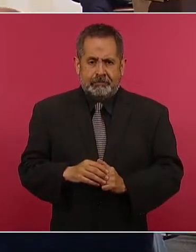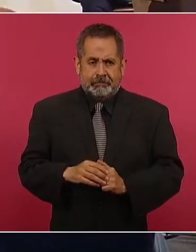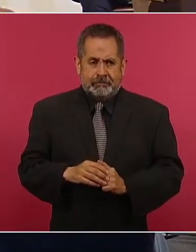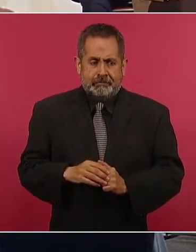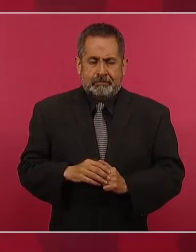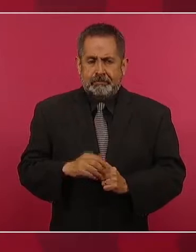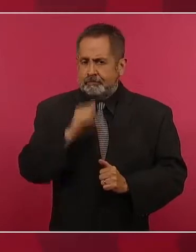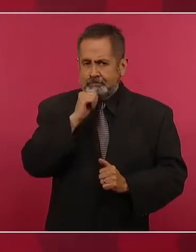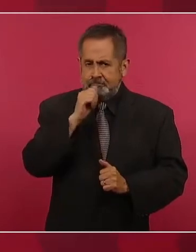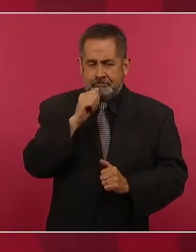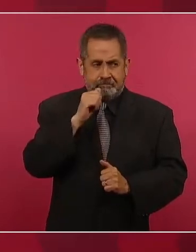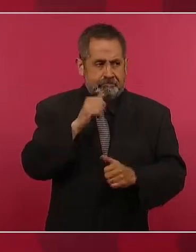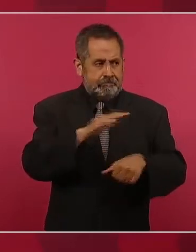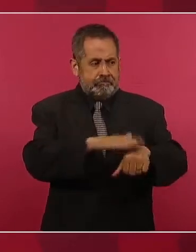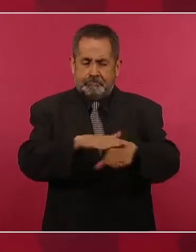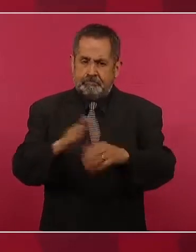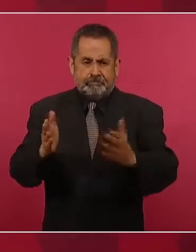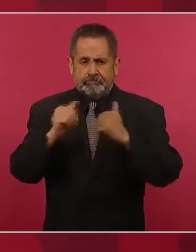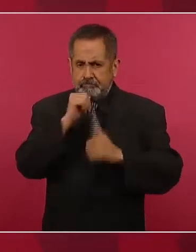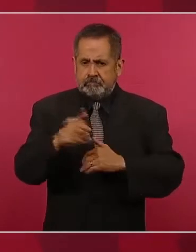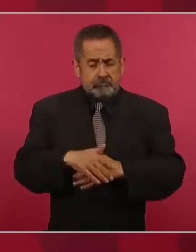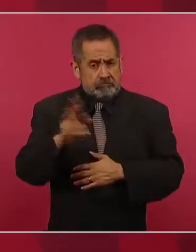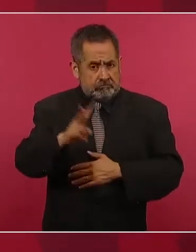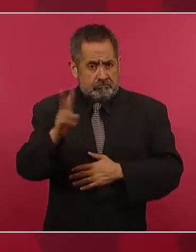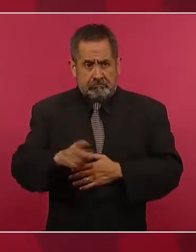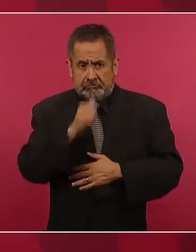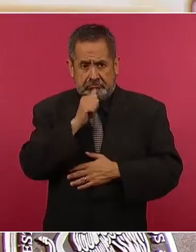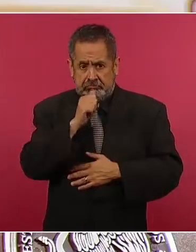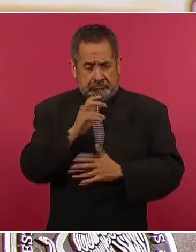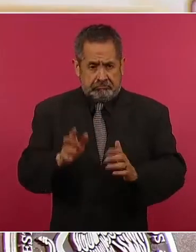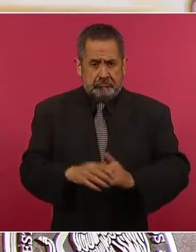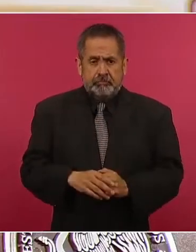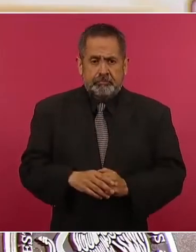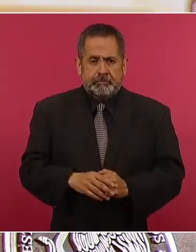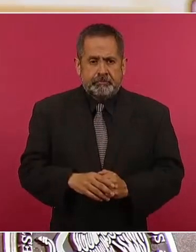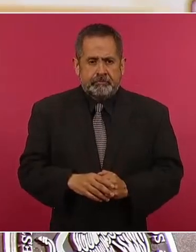mandado las invitaciones, y es cierto,